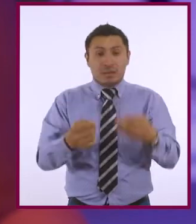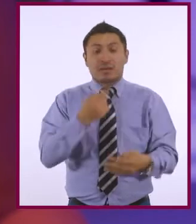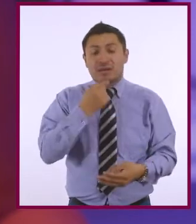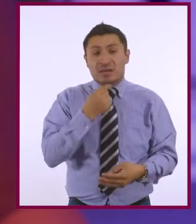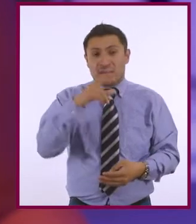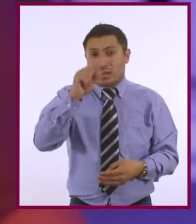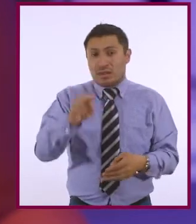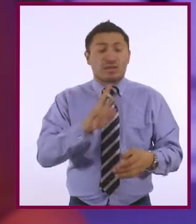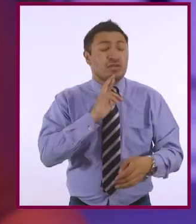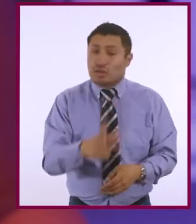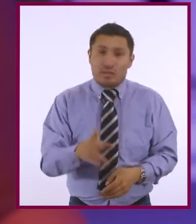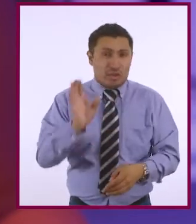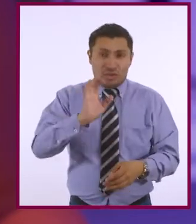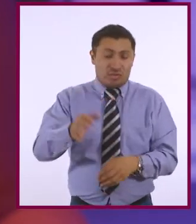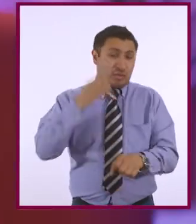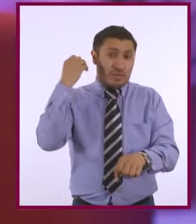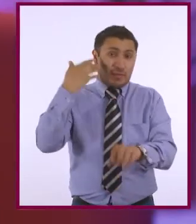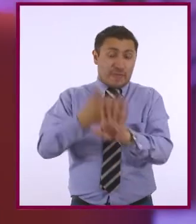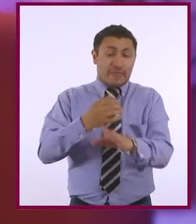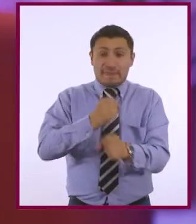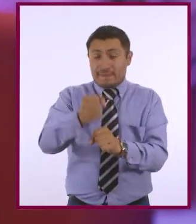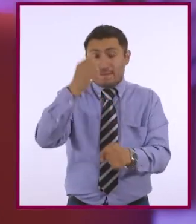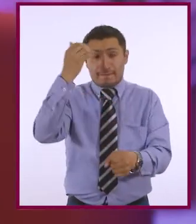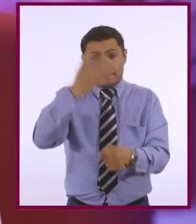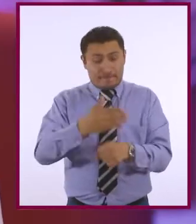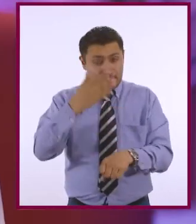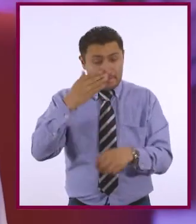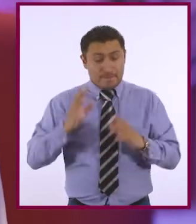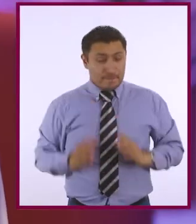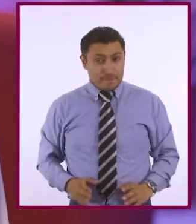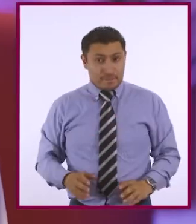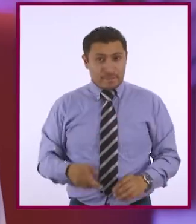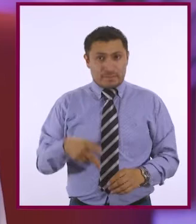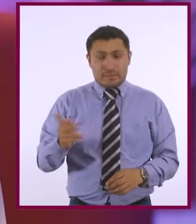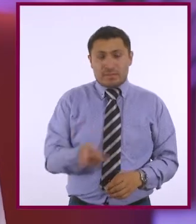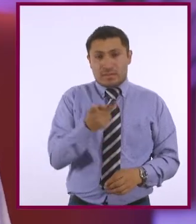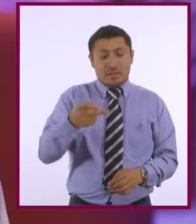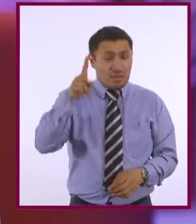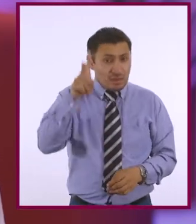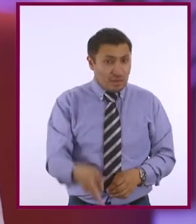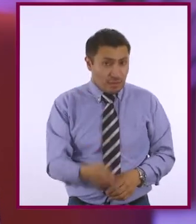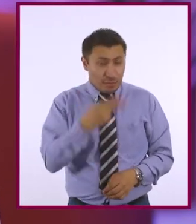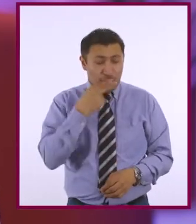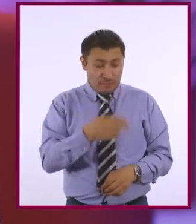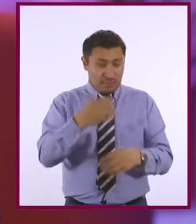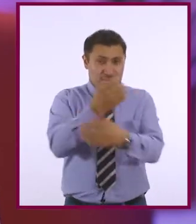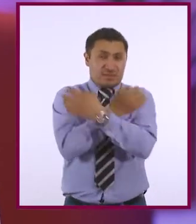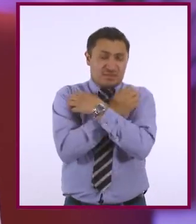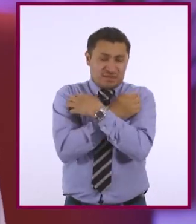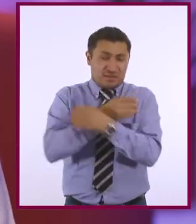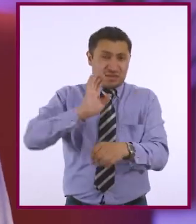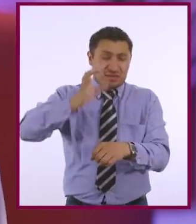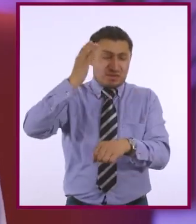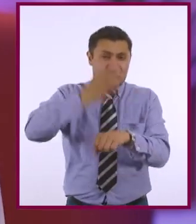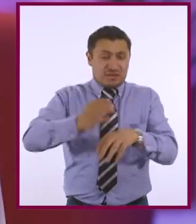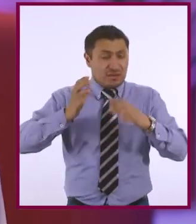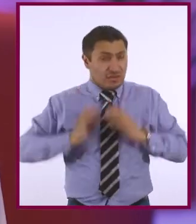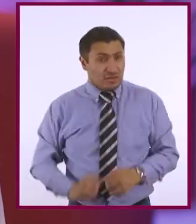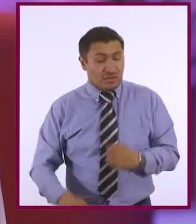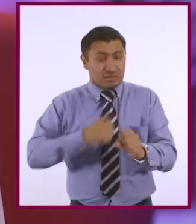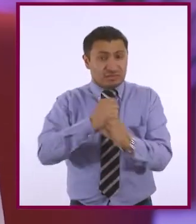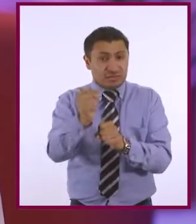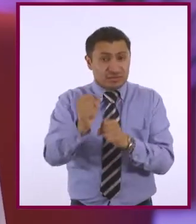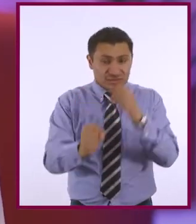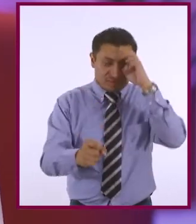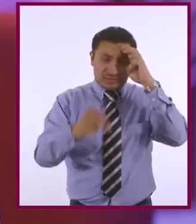personas recibiendo disciplina física. La pregunta es, ¿realmente funciona la educación a través de castigos corporales? Para responder a esta y